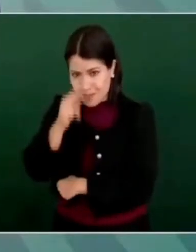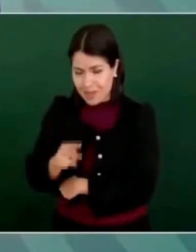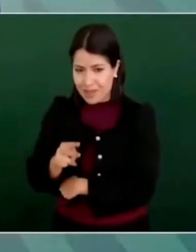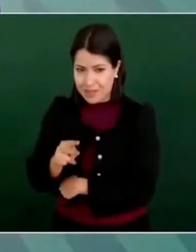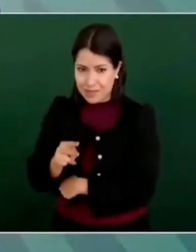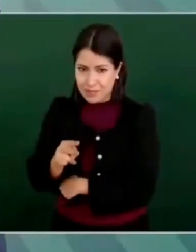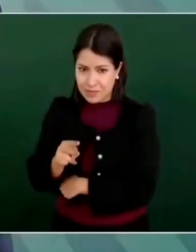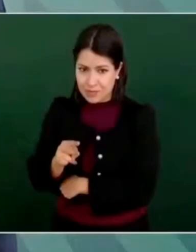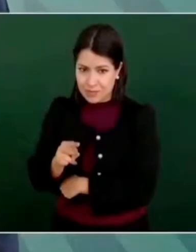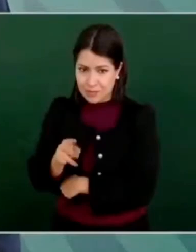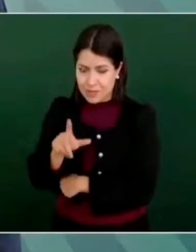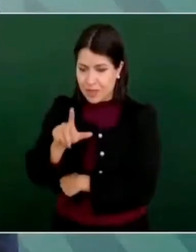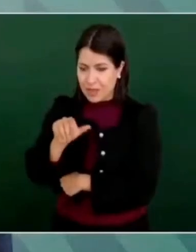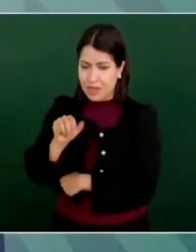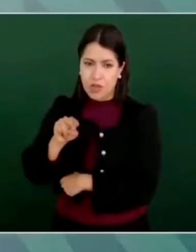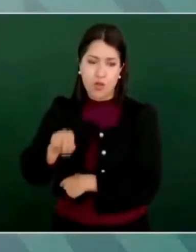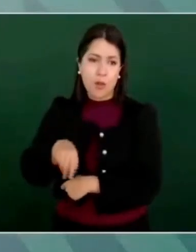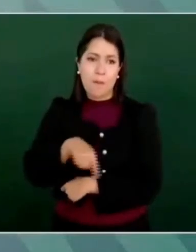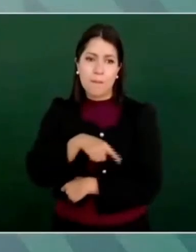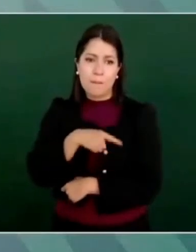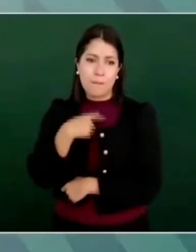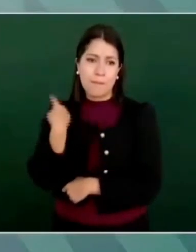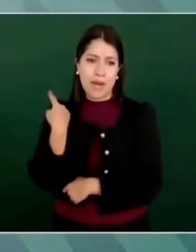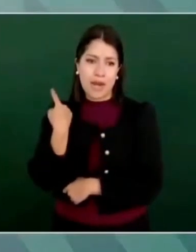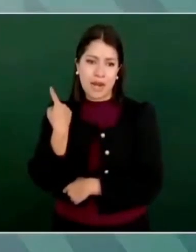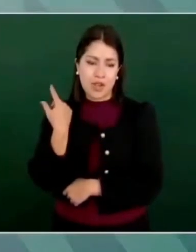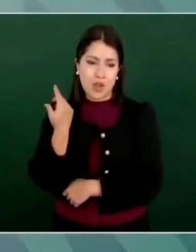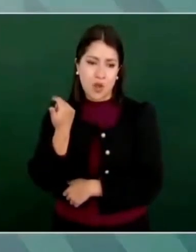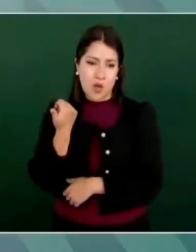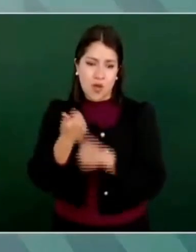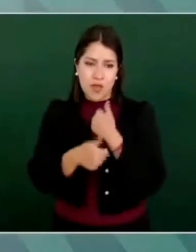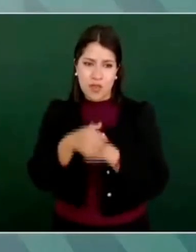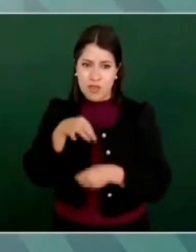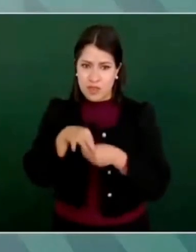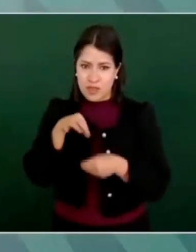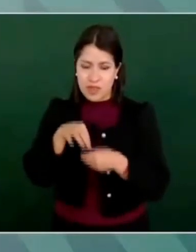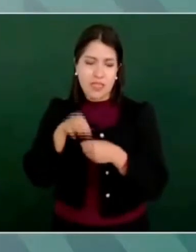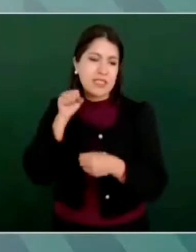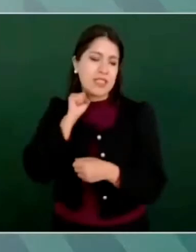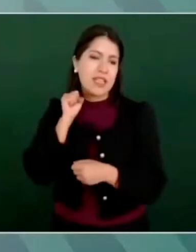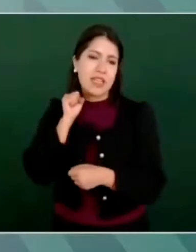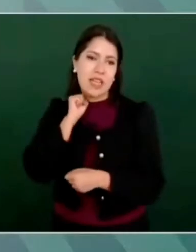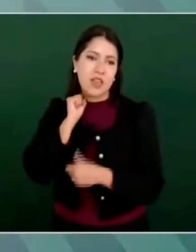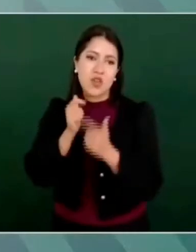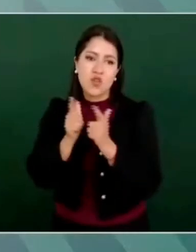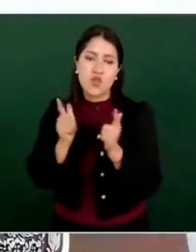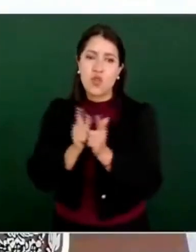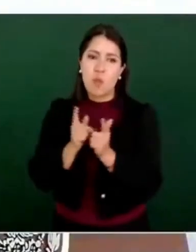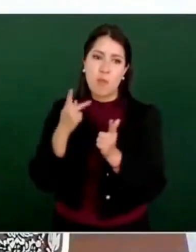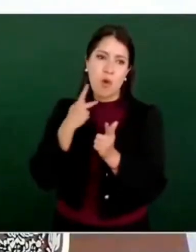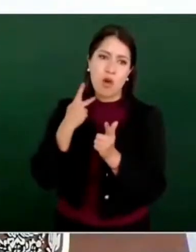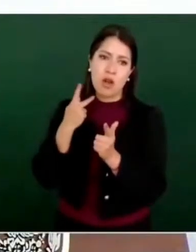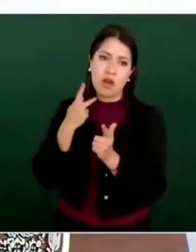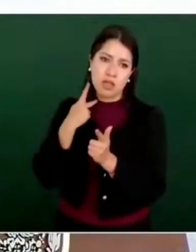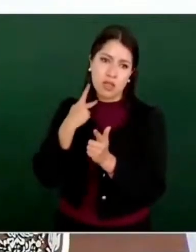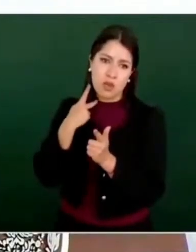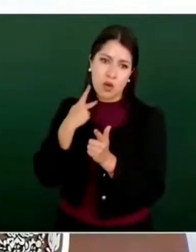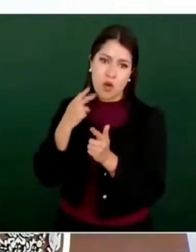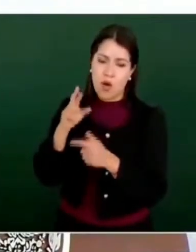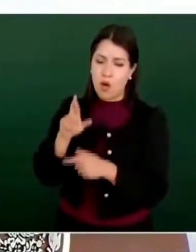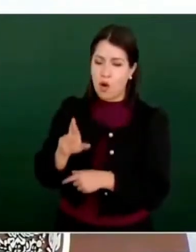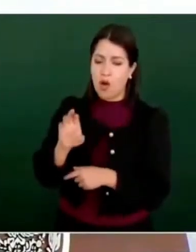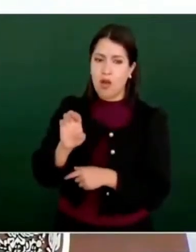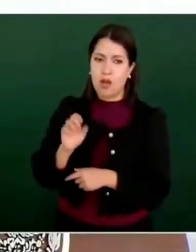Lincoln perdió la elección al Senado y su partido en ese entonces, él pertenecía al Partido